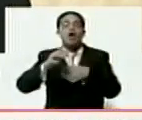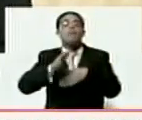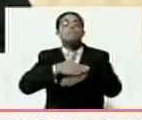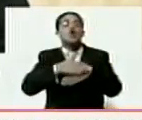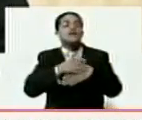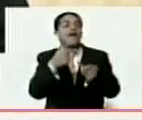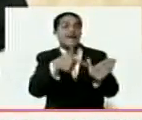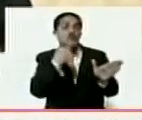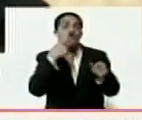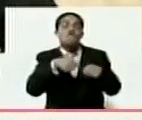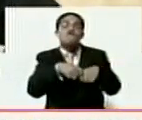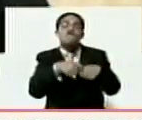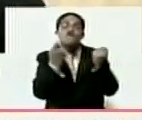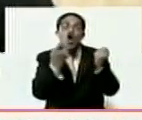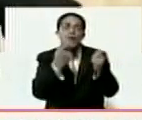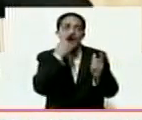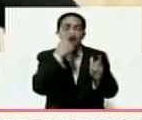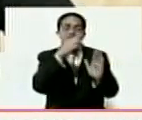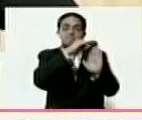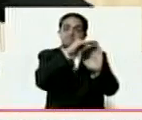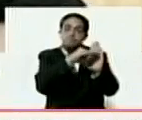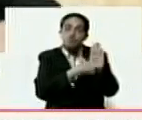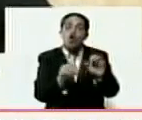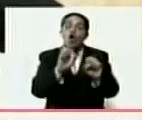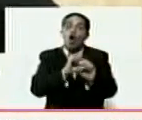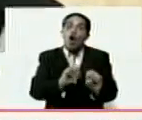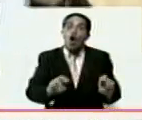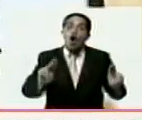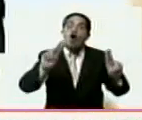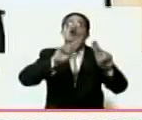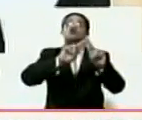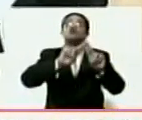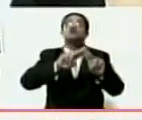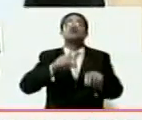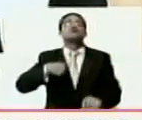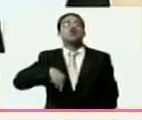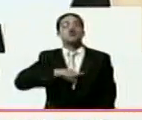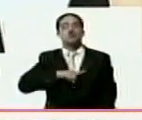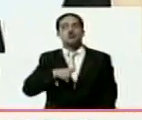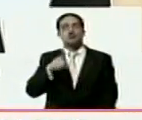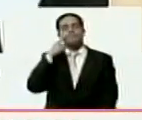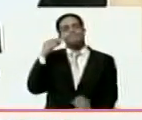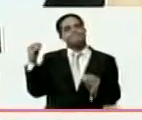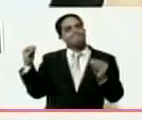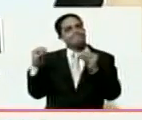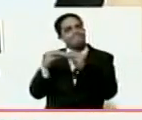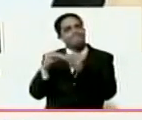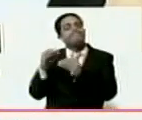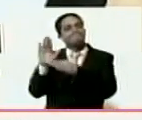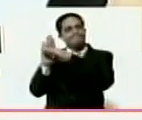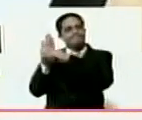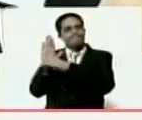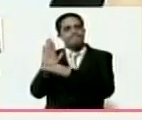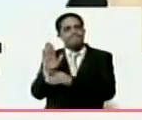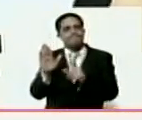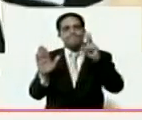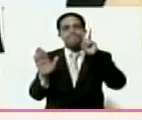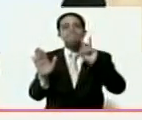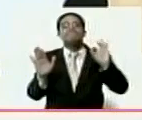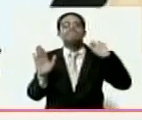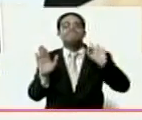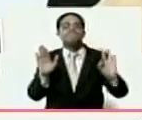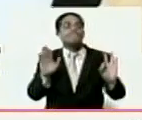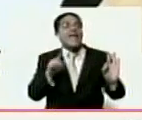ellos violan la Carta de las Naciones Unidas en todas sus partes, nosotros nos apegamos a la Carta de las Naciones Unidas. Mientras